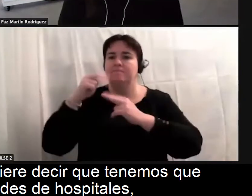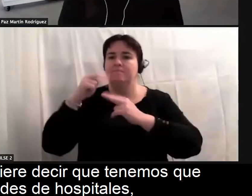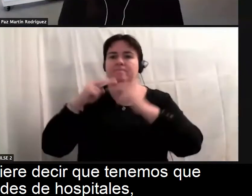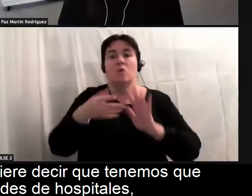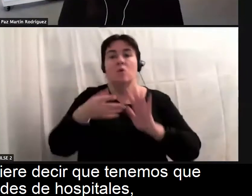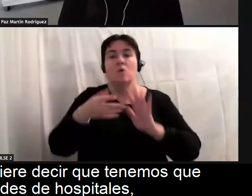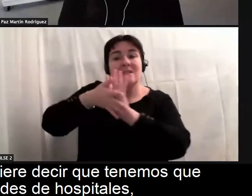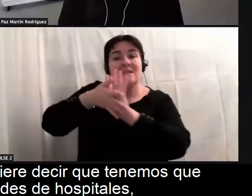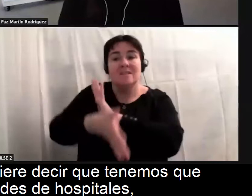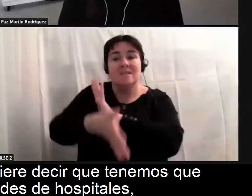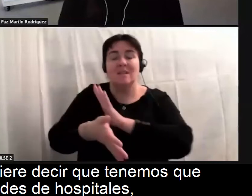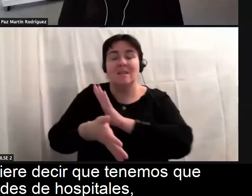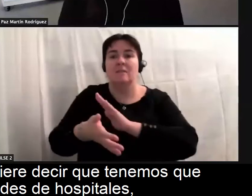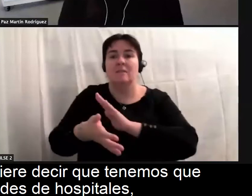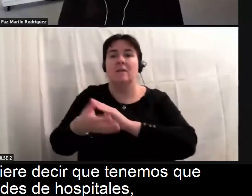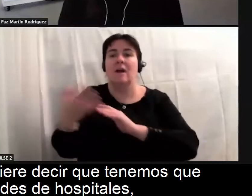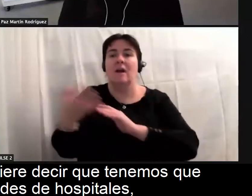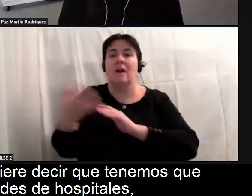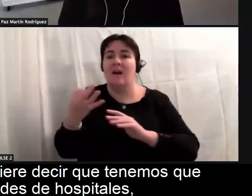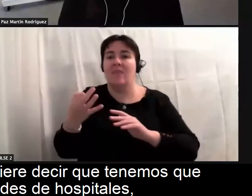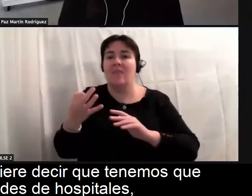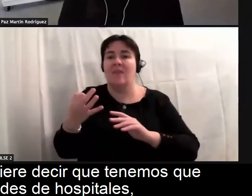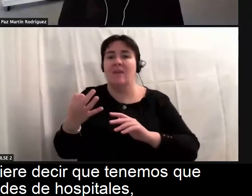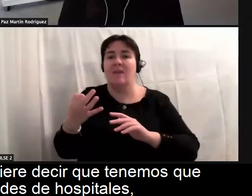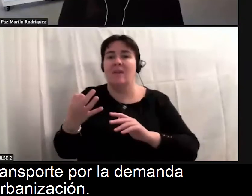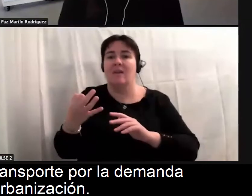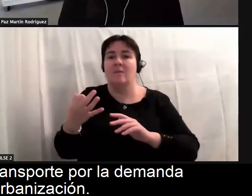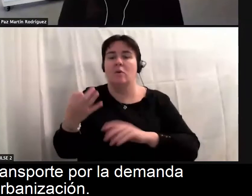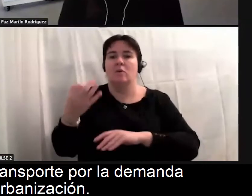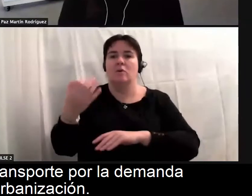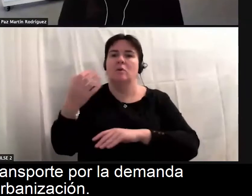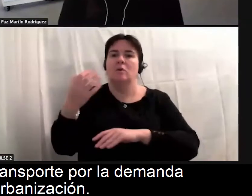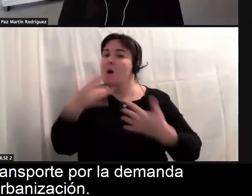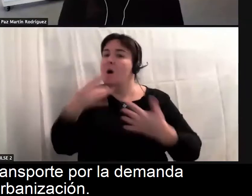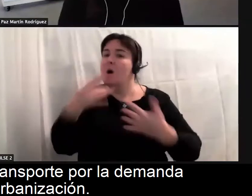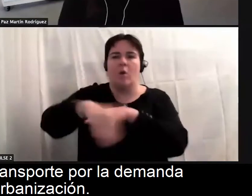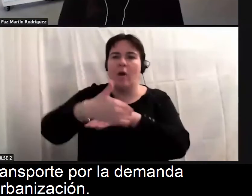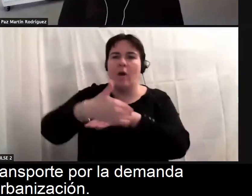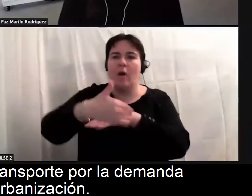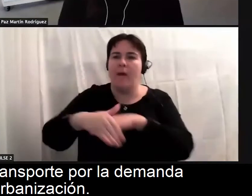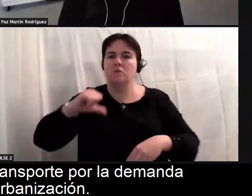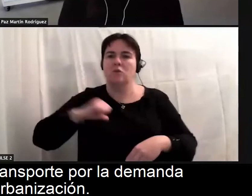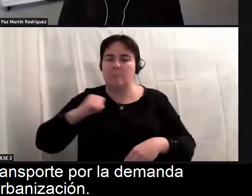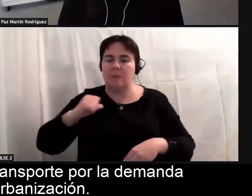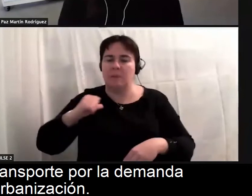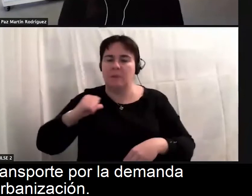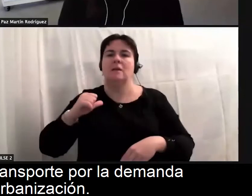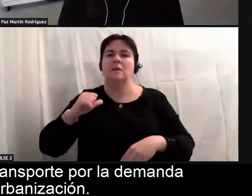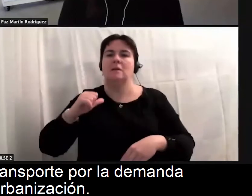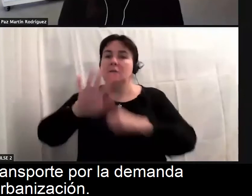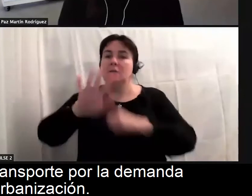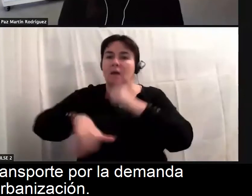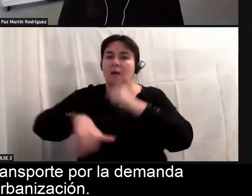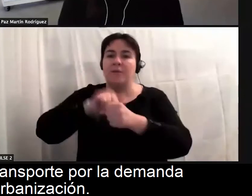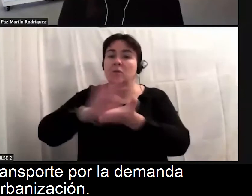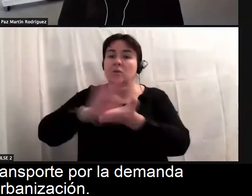duplicar todas las calles, hospitales, aeropuertos, sistemas de transporte, por